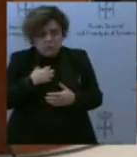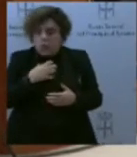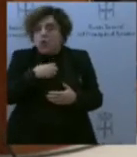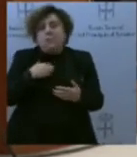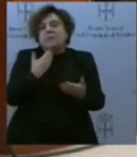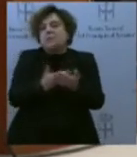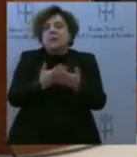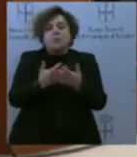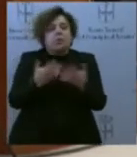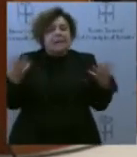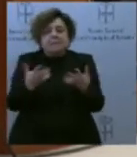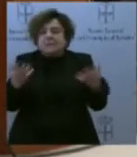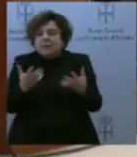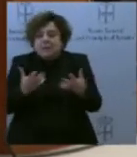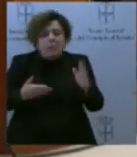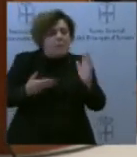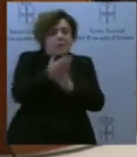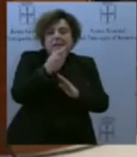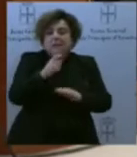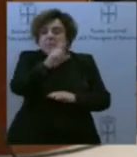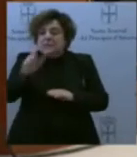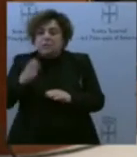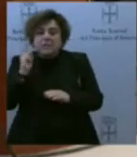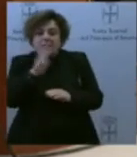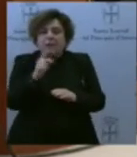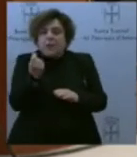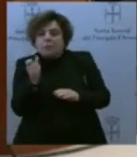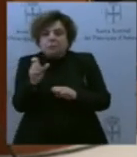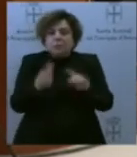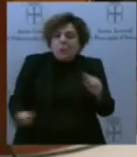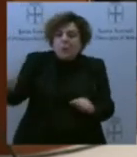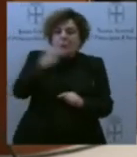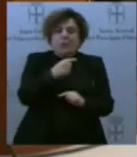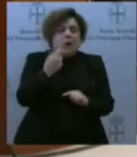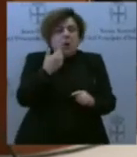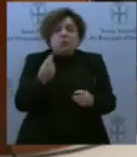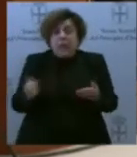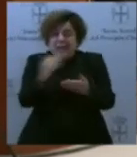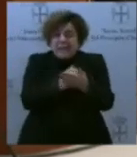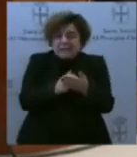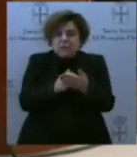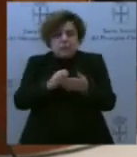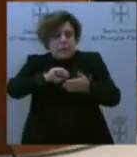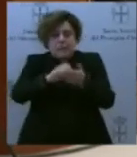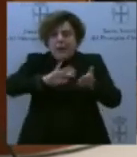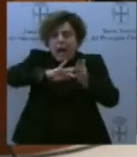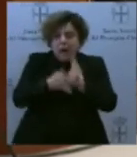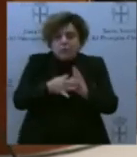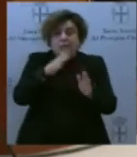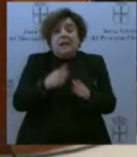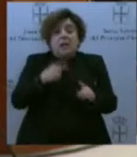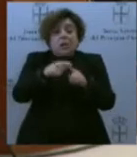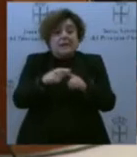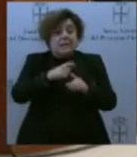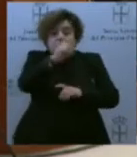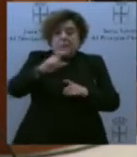cómo la inflación devora los sos escasos ingressos. L'objectiu de totes les persones que requieren d'una ajuda para salir adelante y